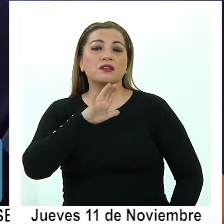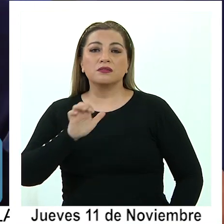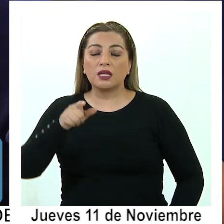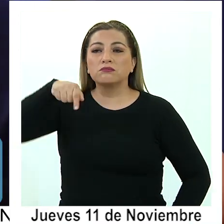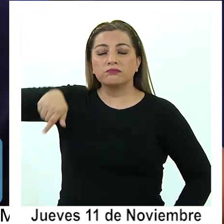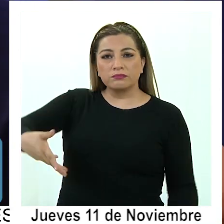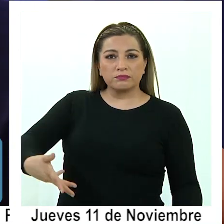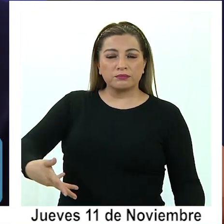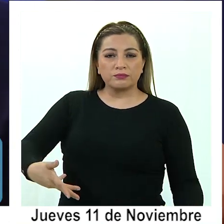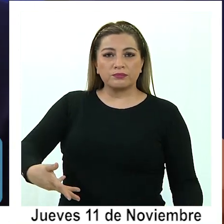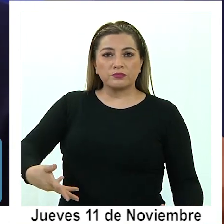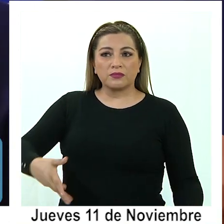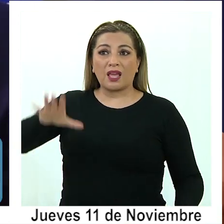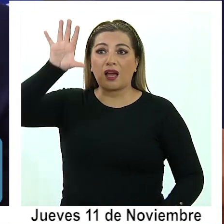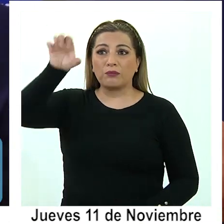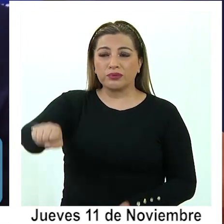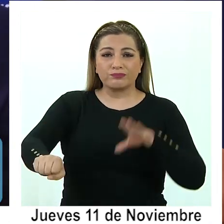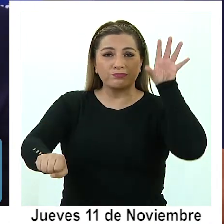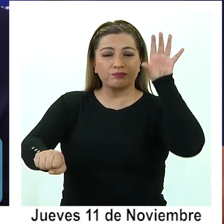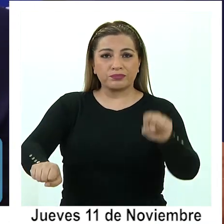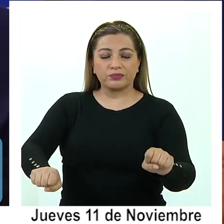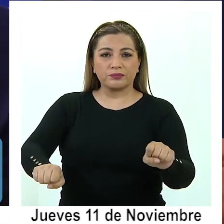la captura de